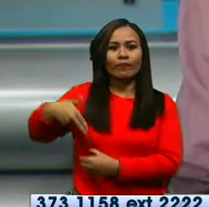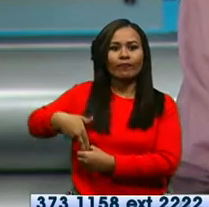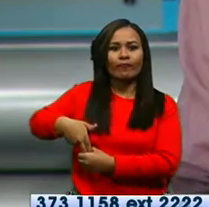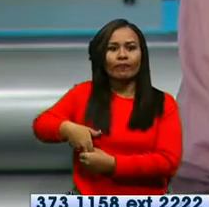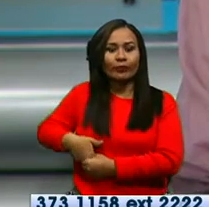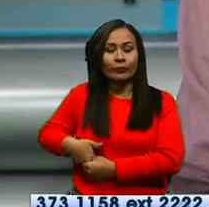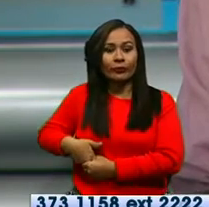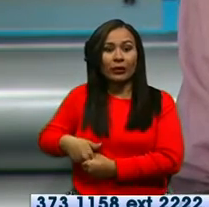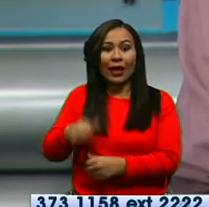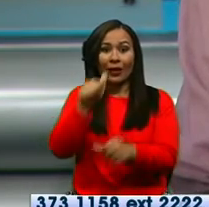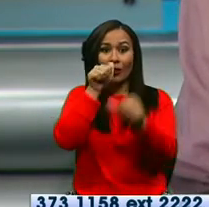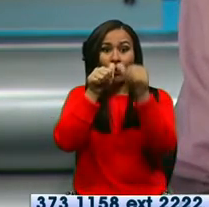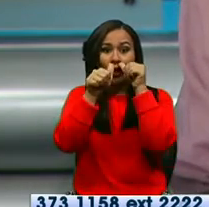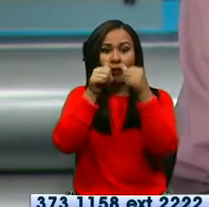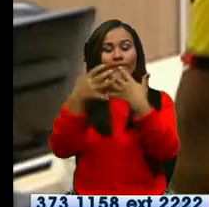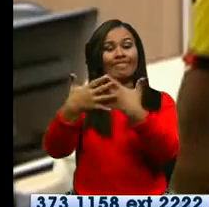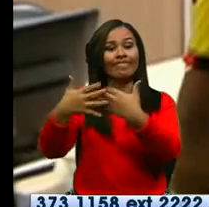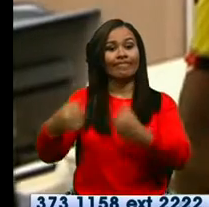y droga.